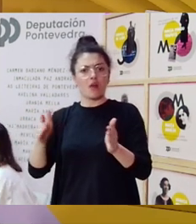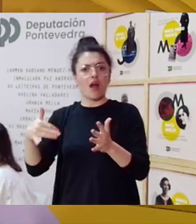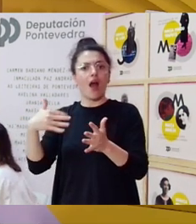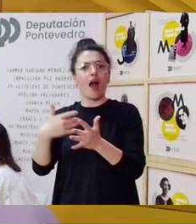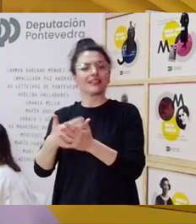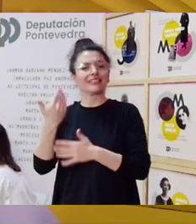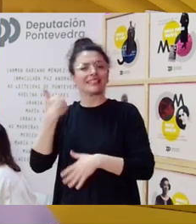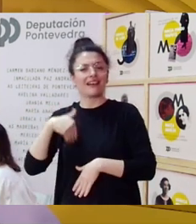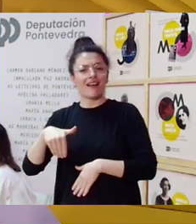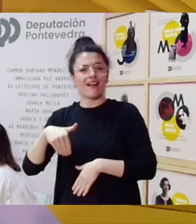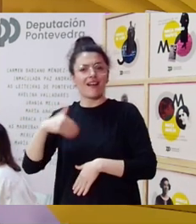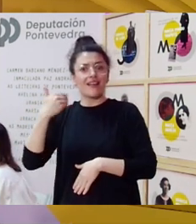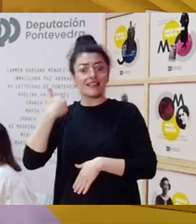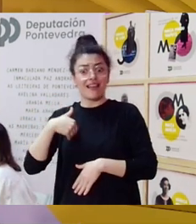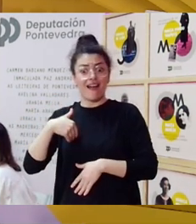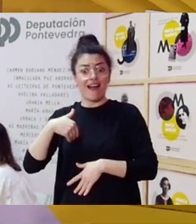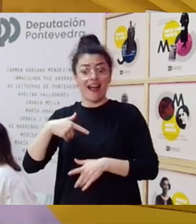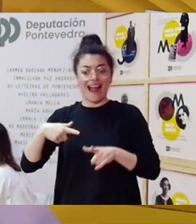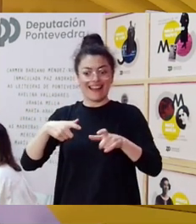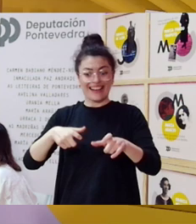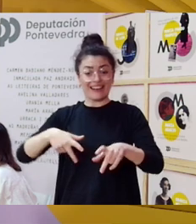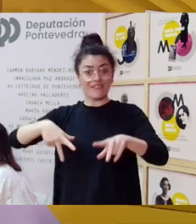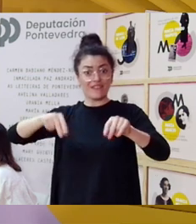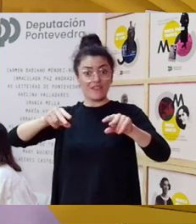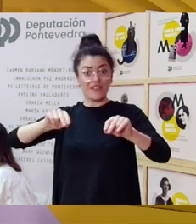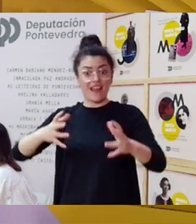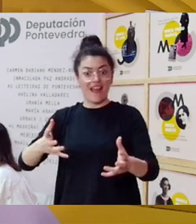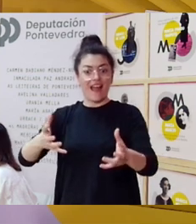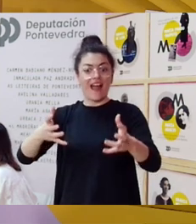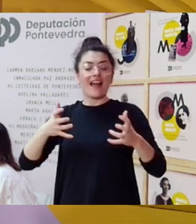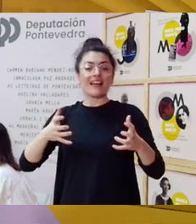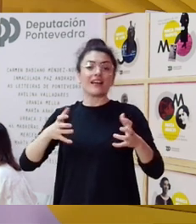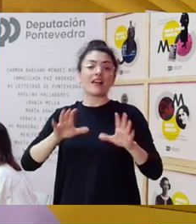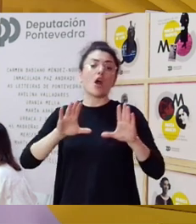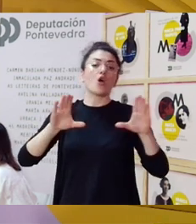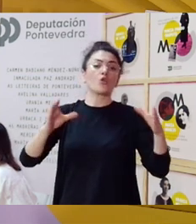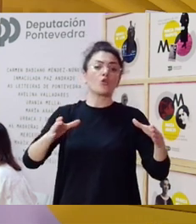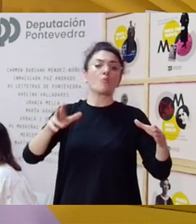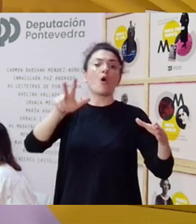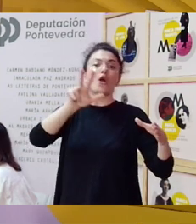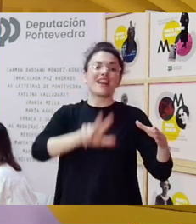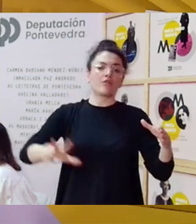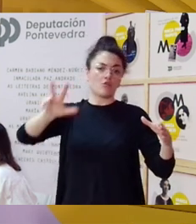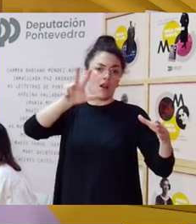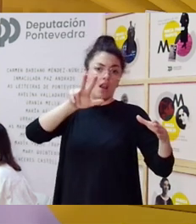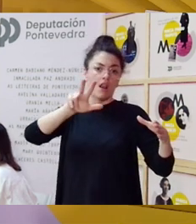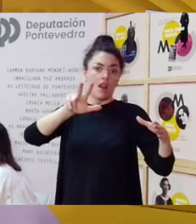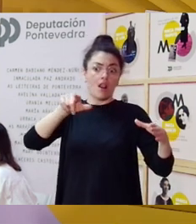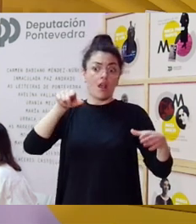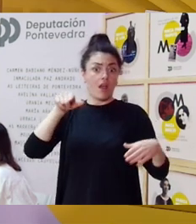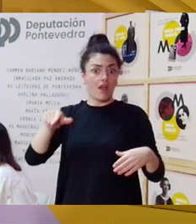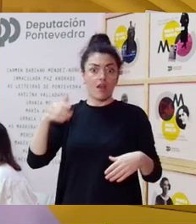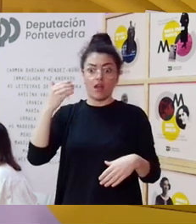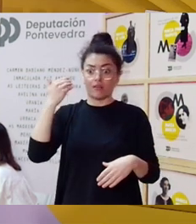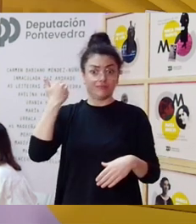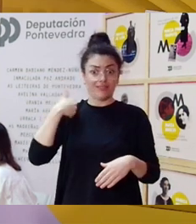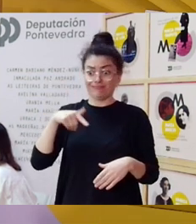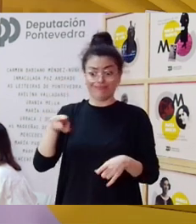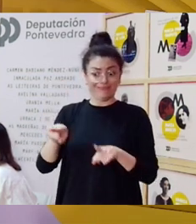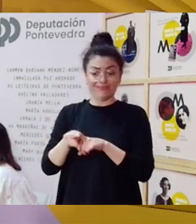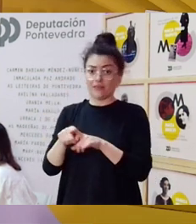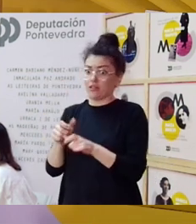xa acabou a guerra, ganou o bando nacional, ela mirouse totalmente perseguida